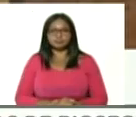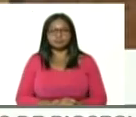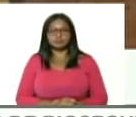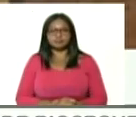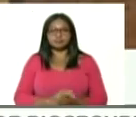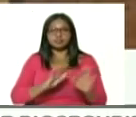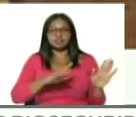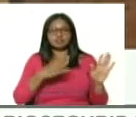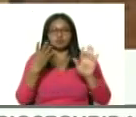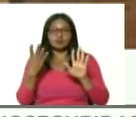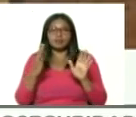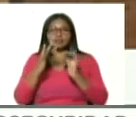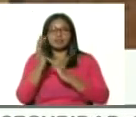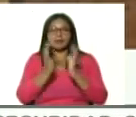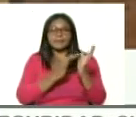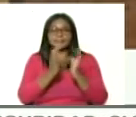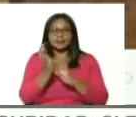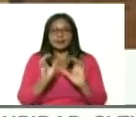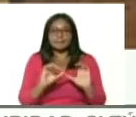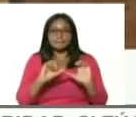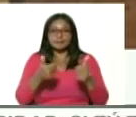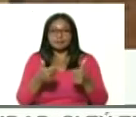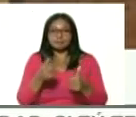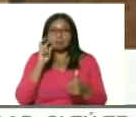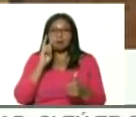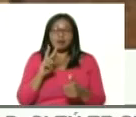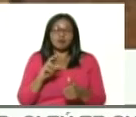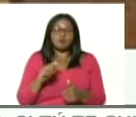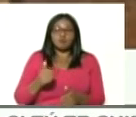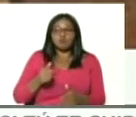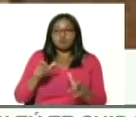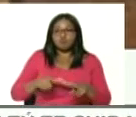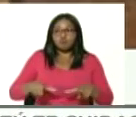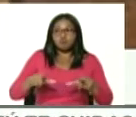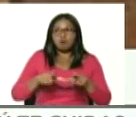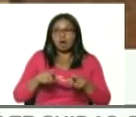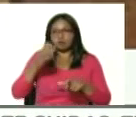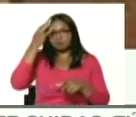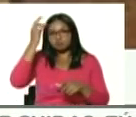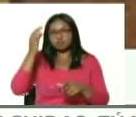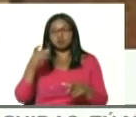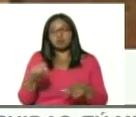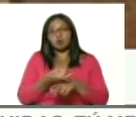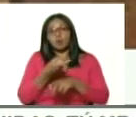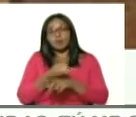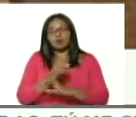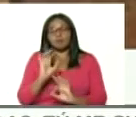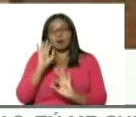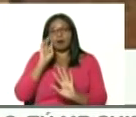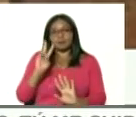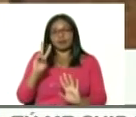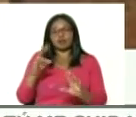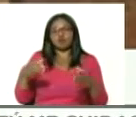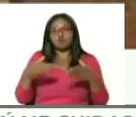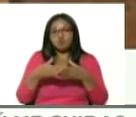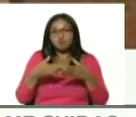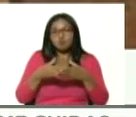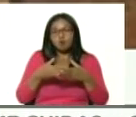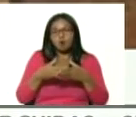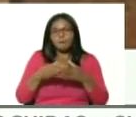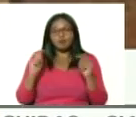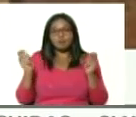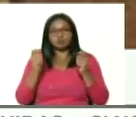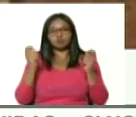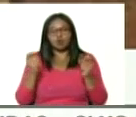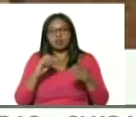19 de abril, vamos a ver cuántos sectores llegan con su Consejo Popular de Gobierno y su comité promotor y su plan.